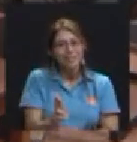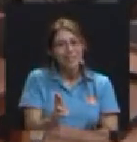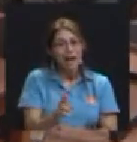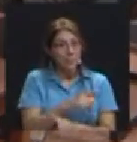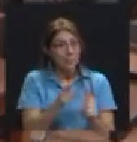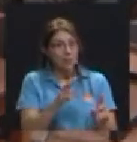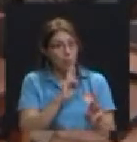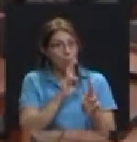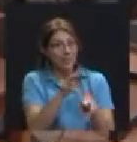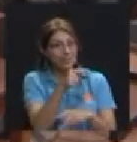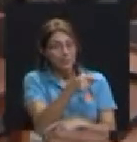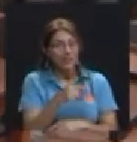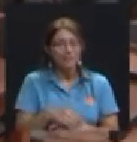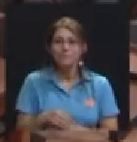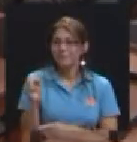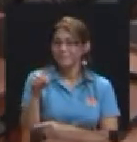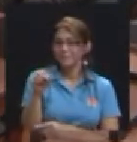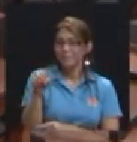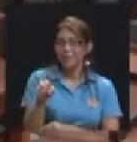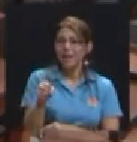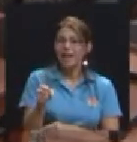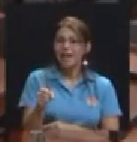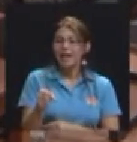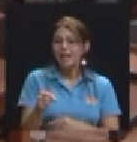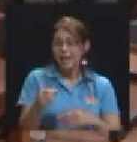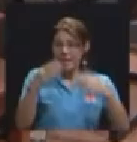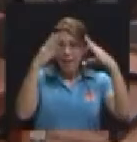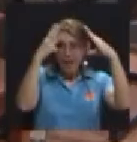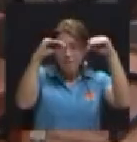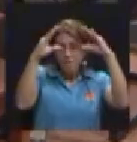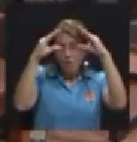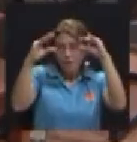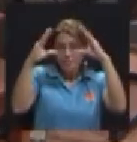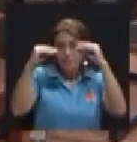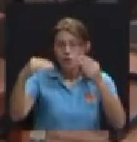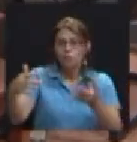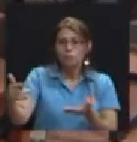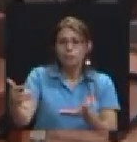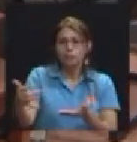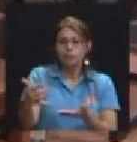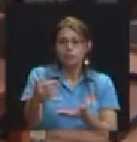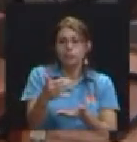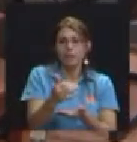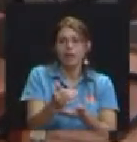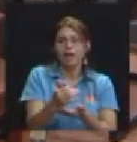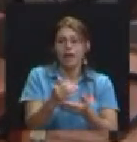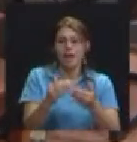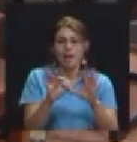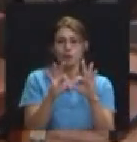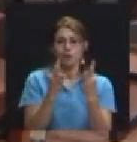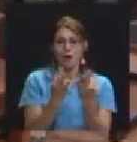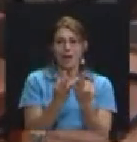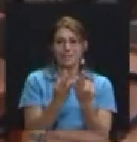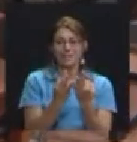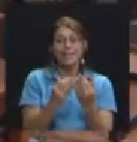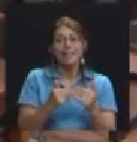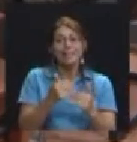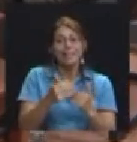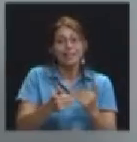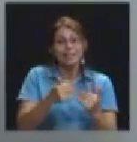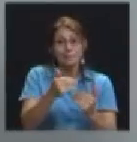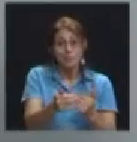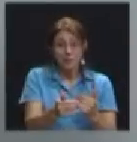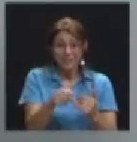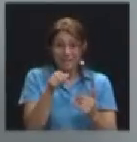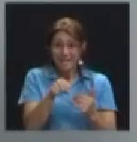claro, la información, si bien se recolecta, digamos, en los hogares, luego la información se agrega para suministrarla